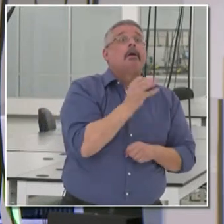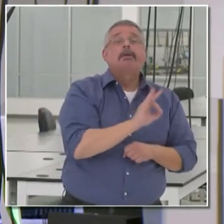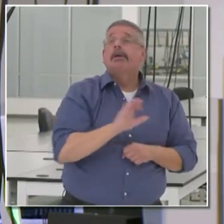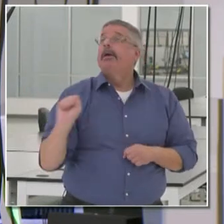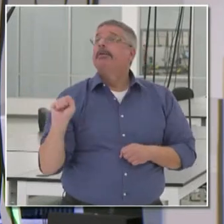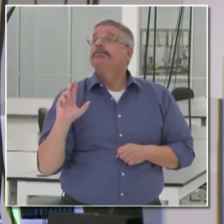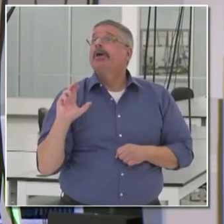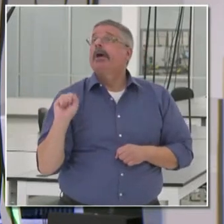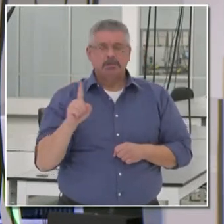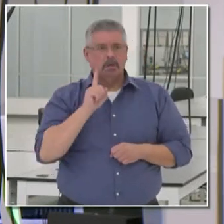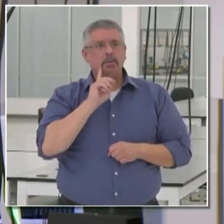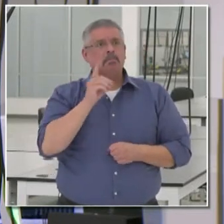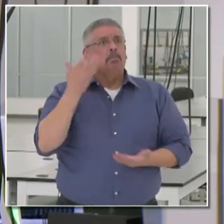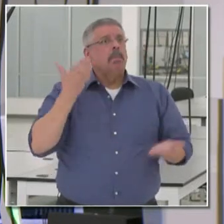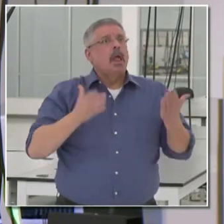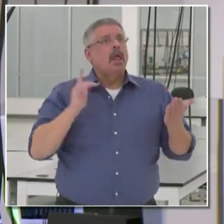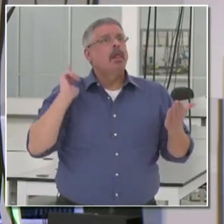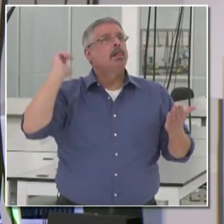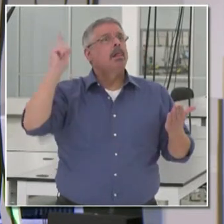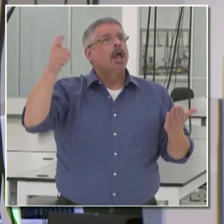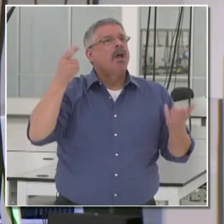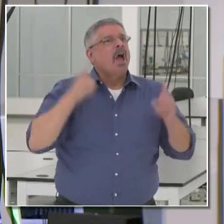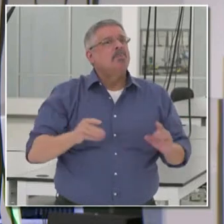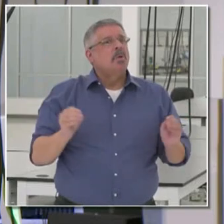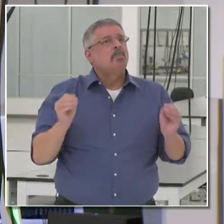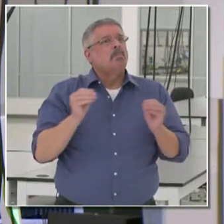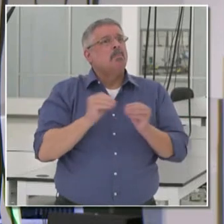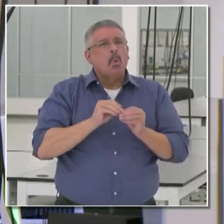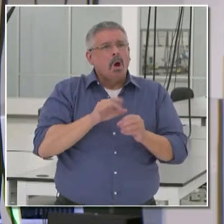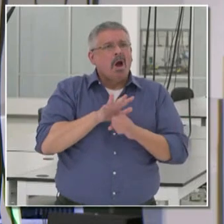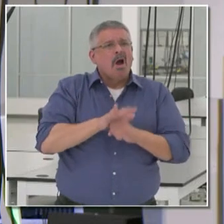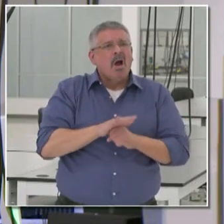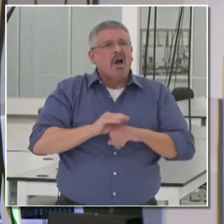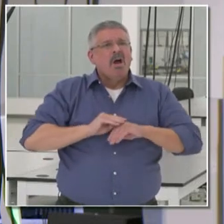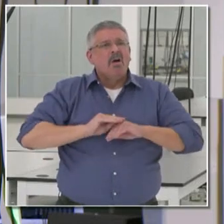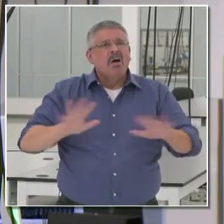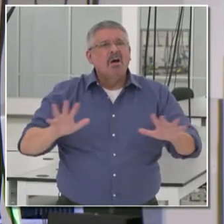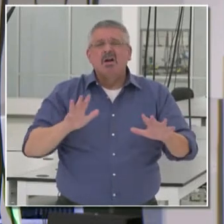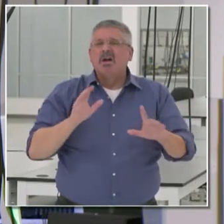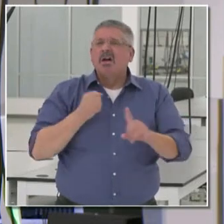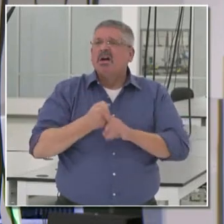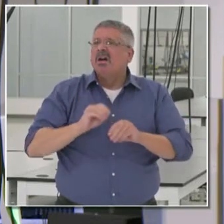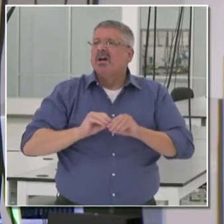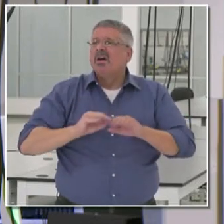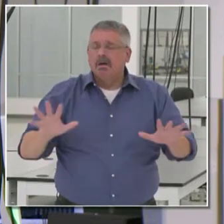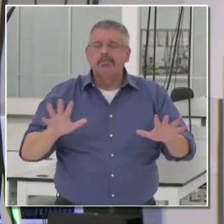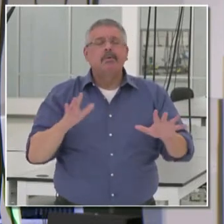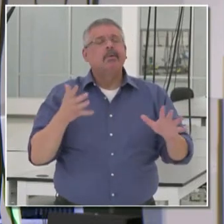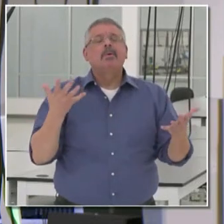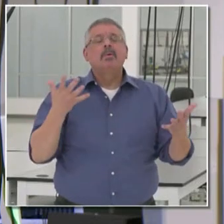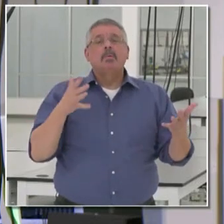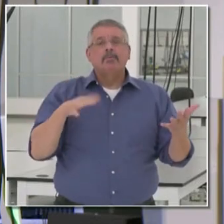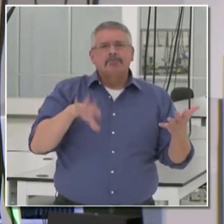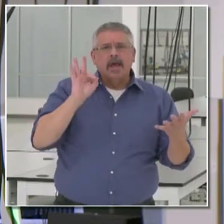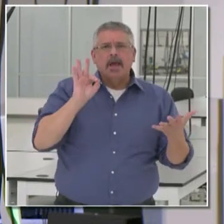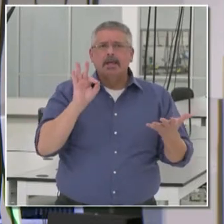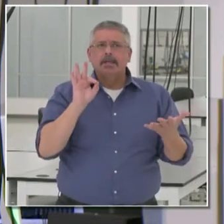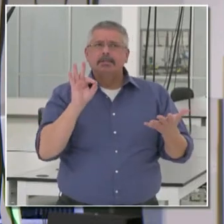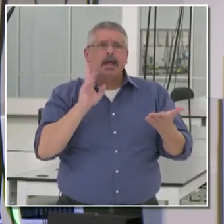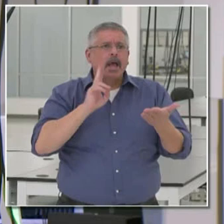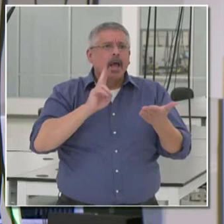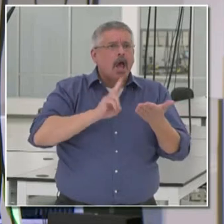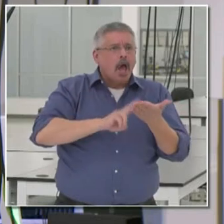hay nuevas modalidades y nuevos virus es que serán un reto para nosotros en el futuro y estamos fijándonos en